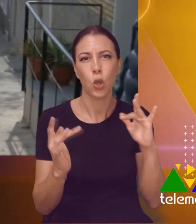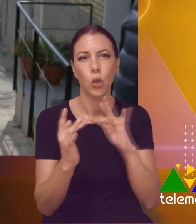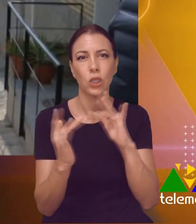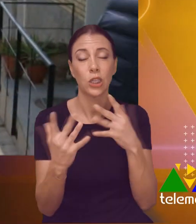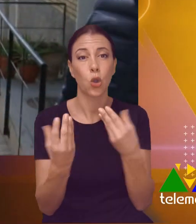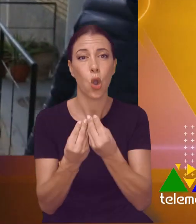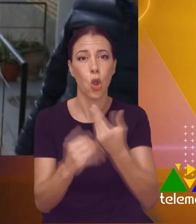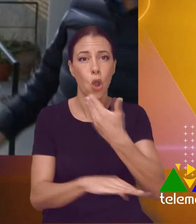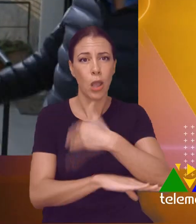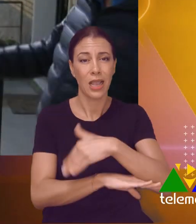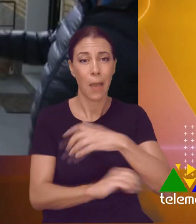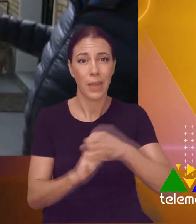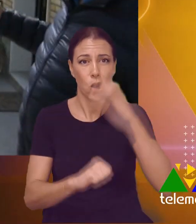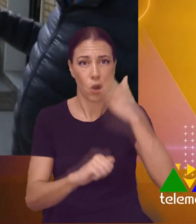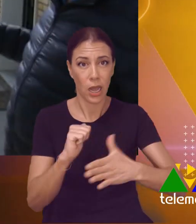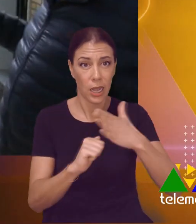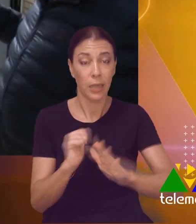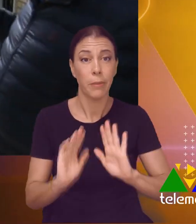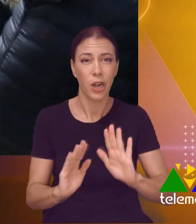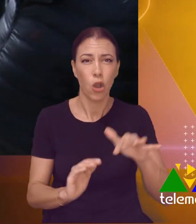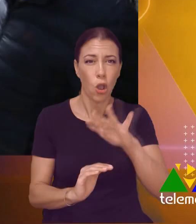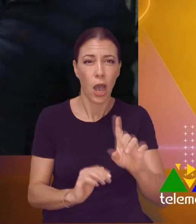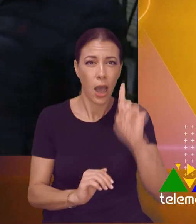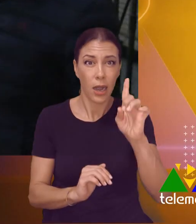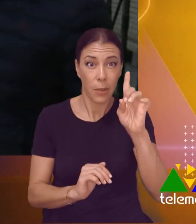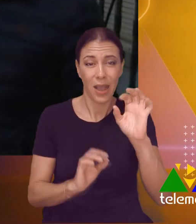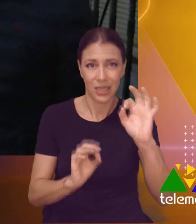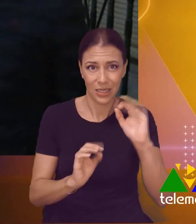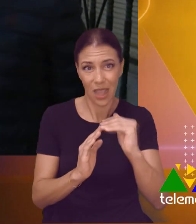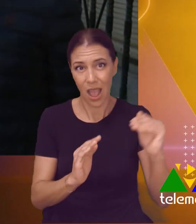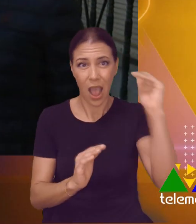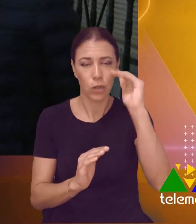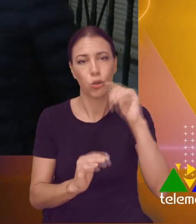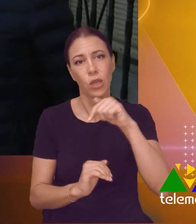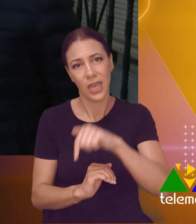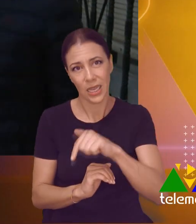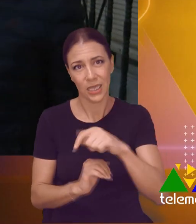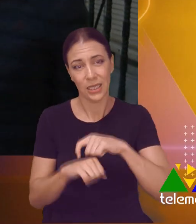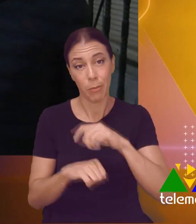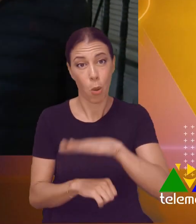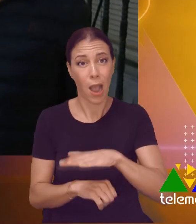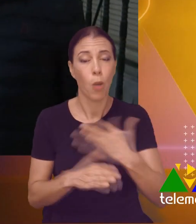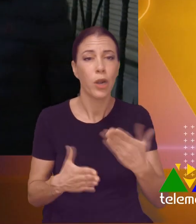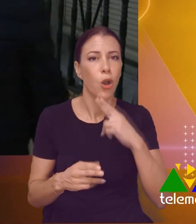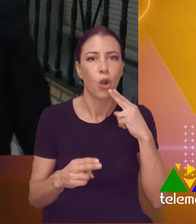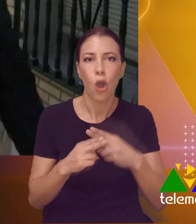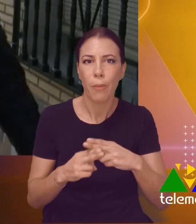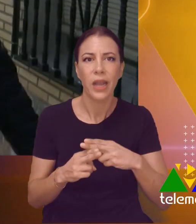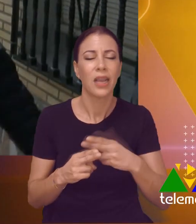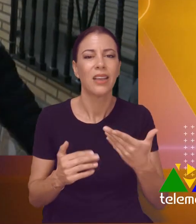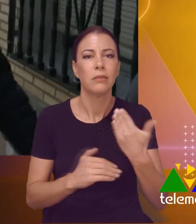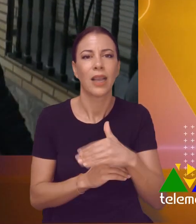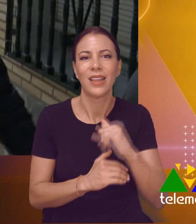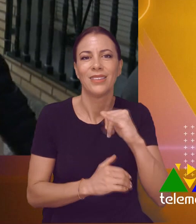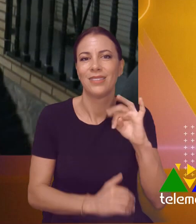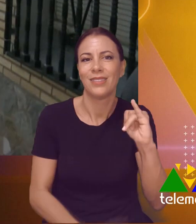el Camino de las Cañas, y ahí la parte de arriba es Tito Alto y la parte de abajo Tito Bajo. El nombre, pues el Tito,